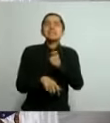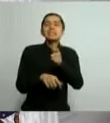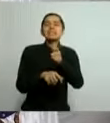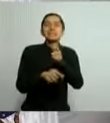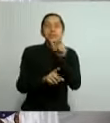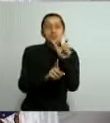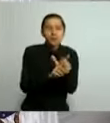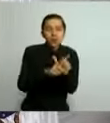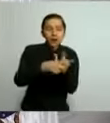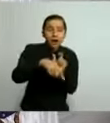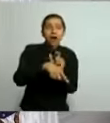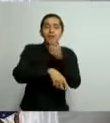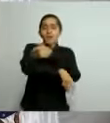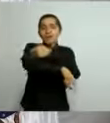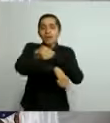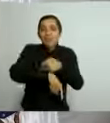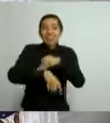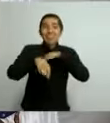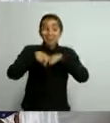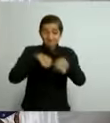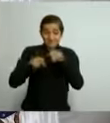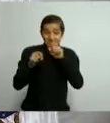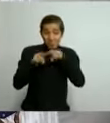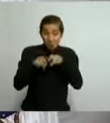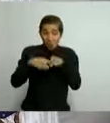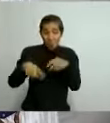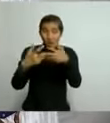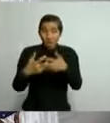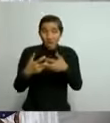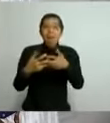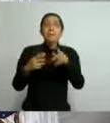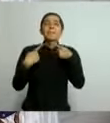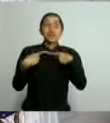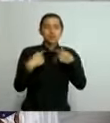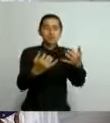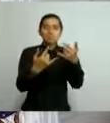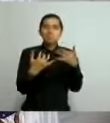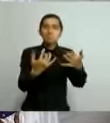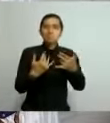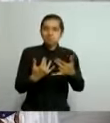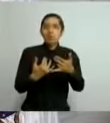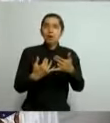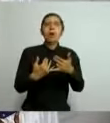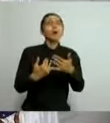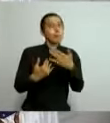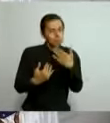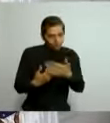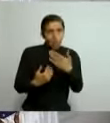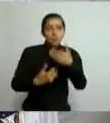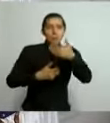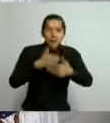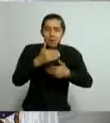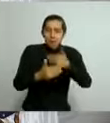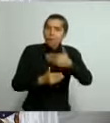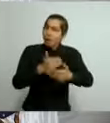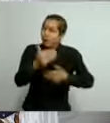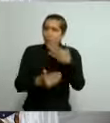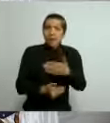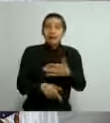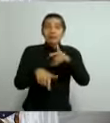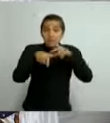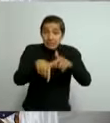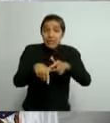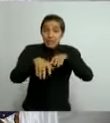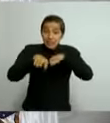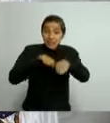ellos, sus familias, sus trabajadores y sus clientes. Ahí la llevamos, paisanos. Si seguimos trabajando